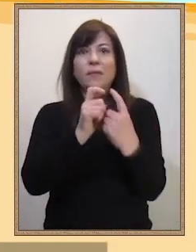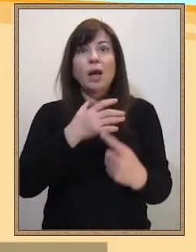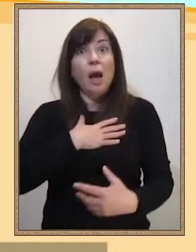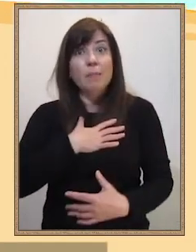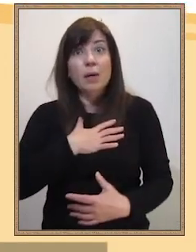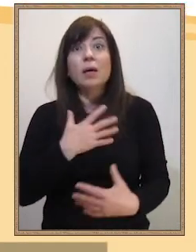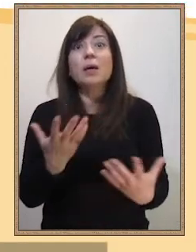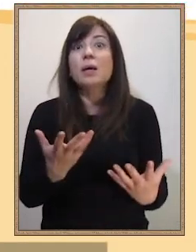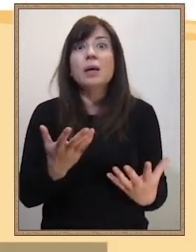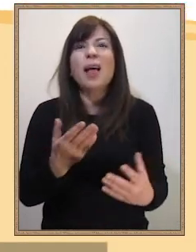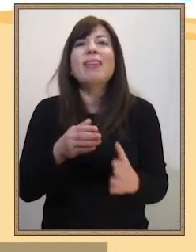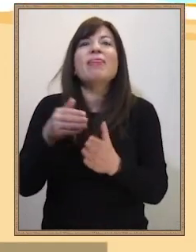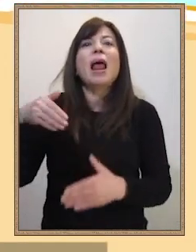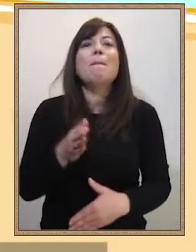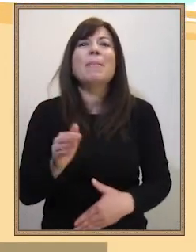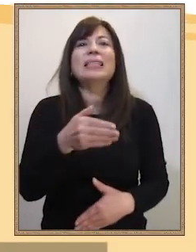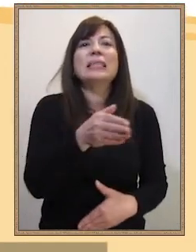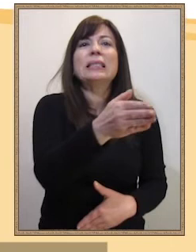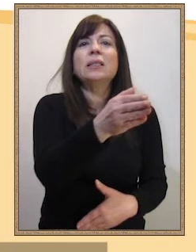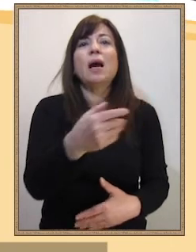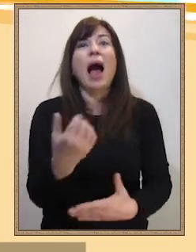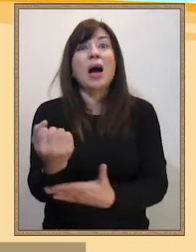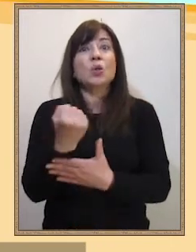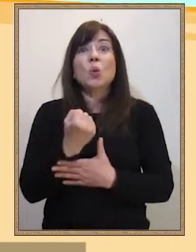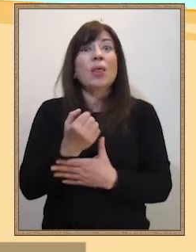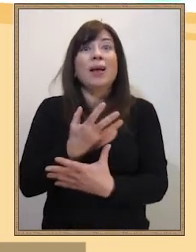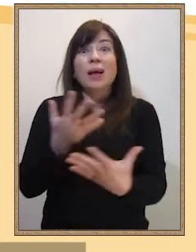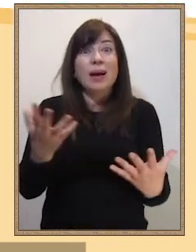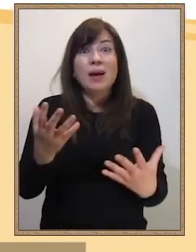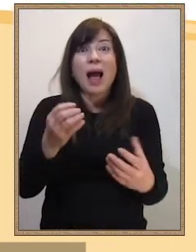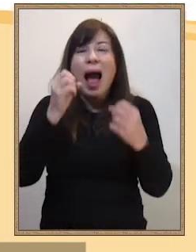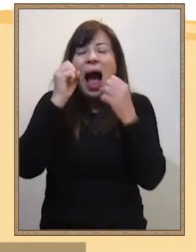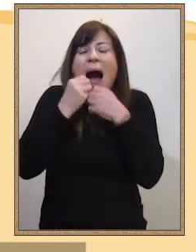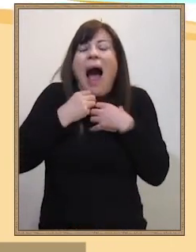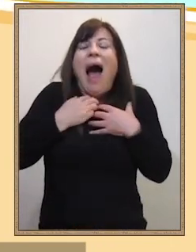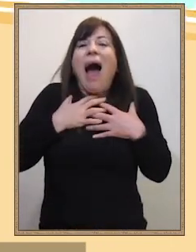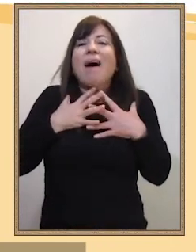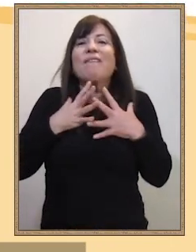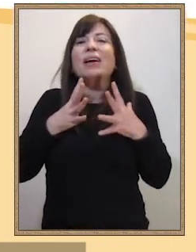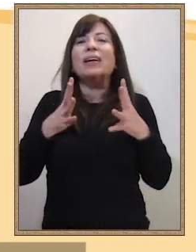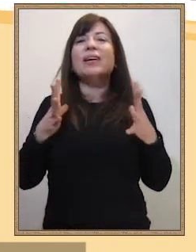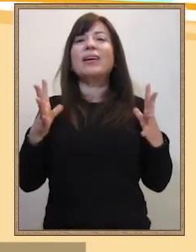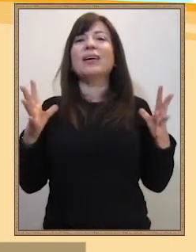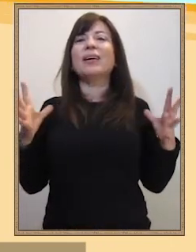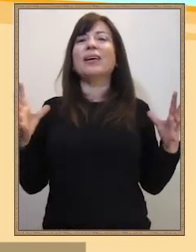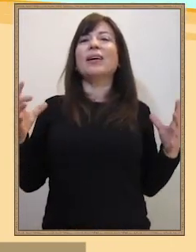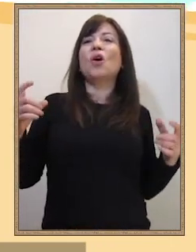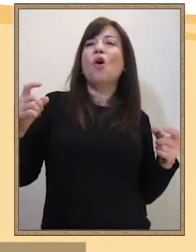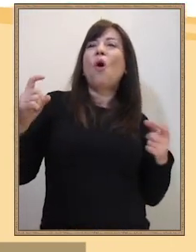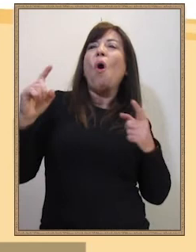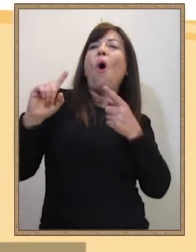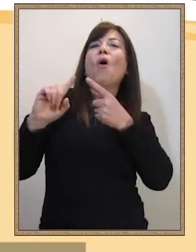mí es la postura del pez, porque me ayuda a abrir todo mi pecho y